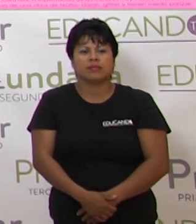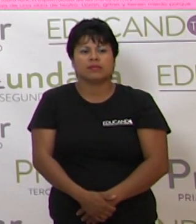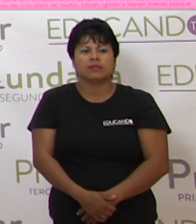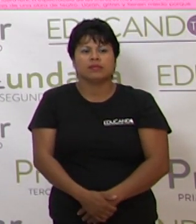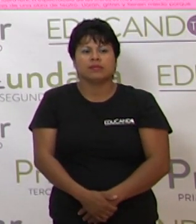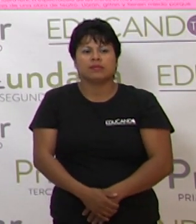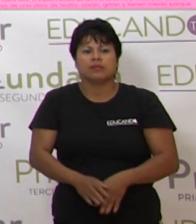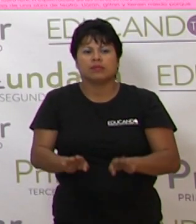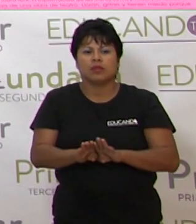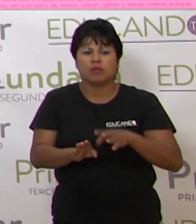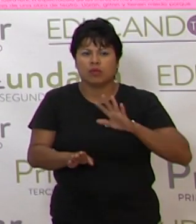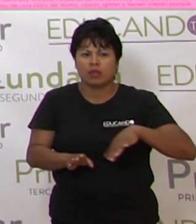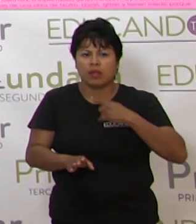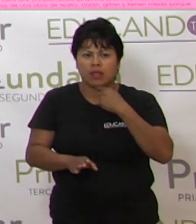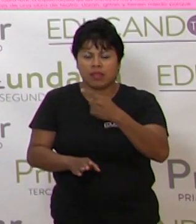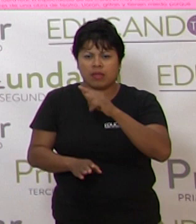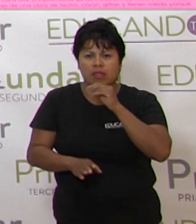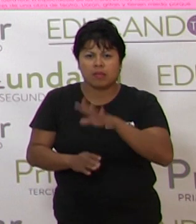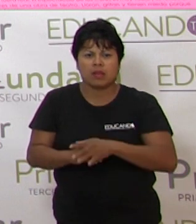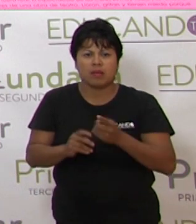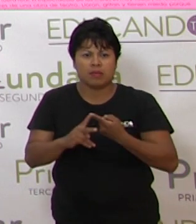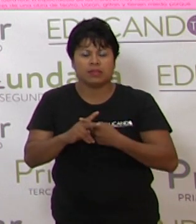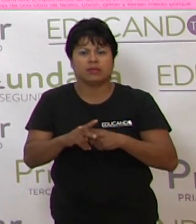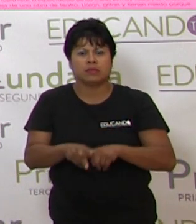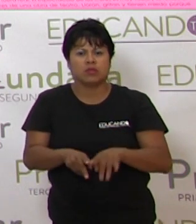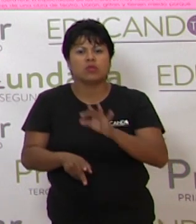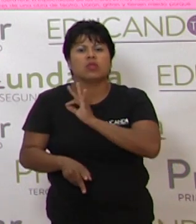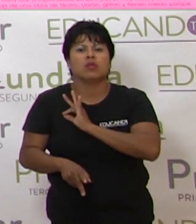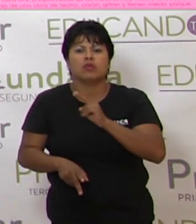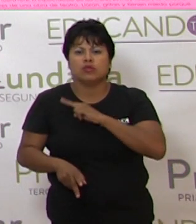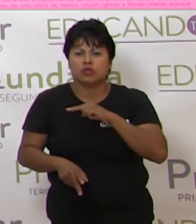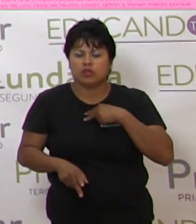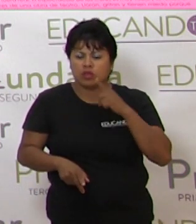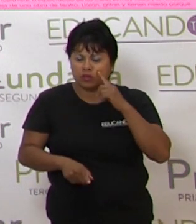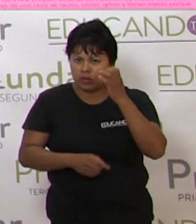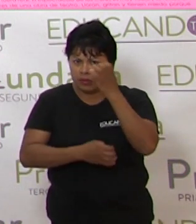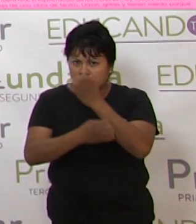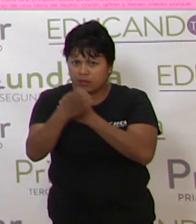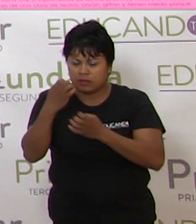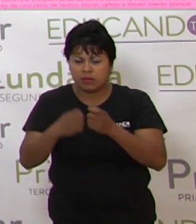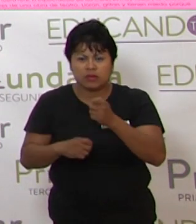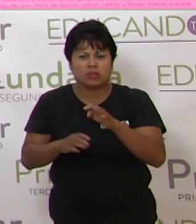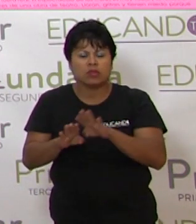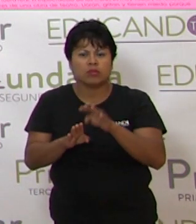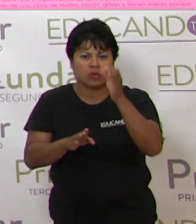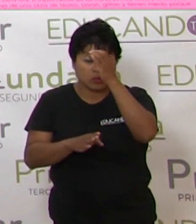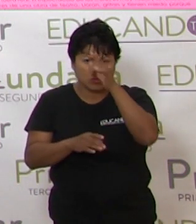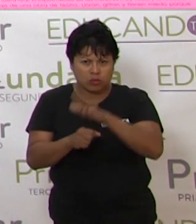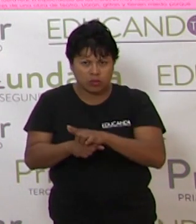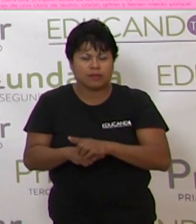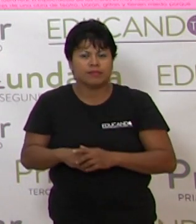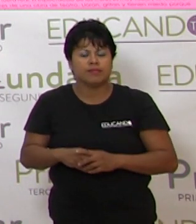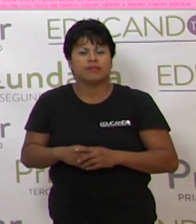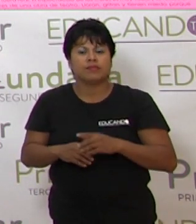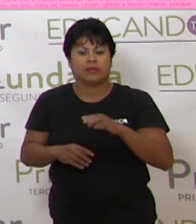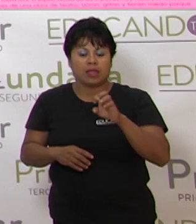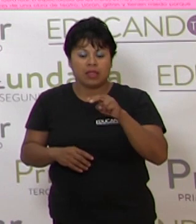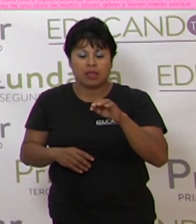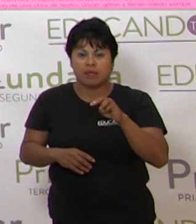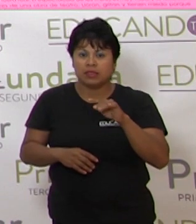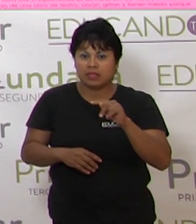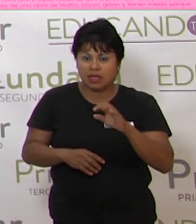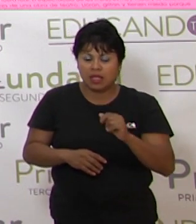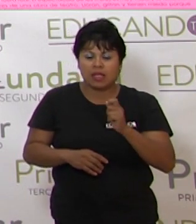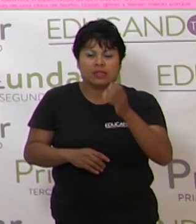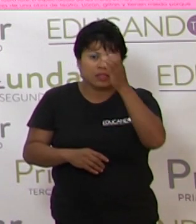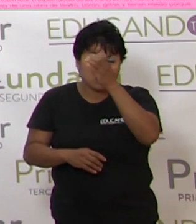Como ya lo dije también al principio, podemos observar la influencia de la cultura helenística. La cultura helenística es la